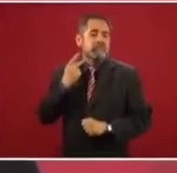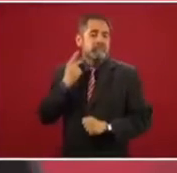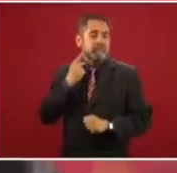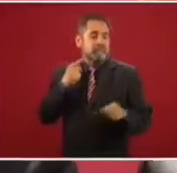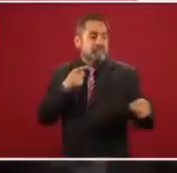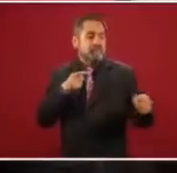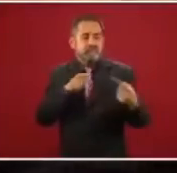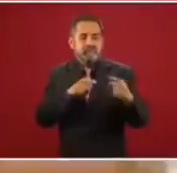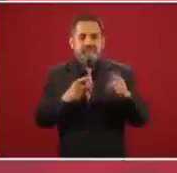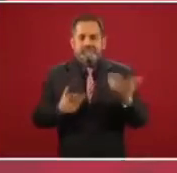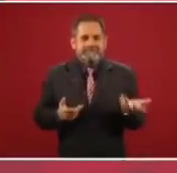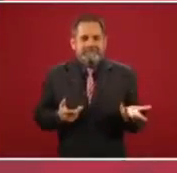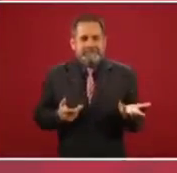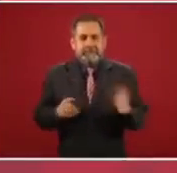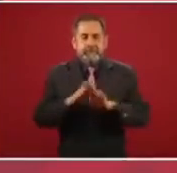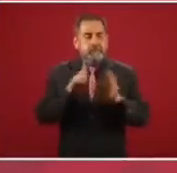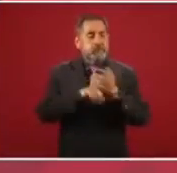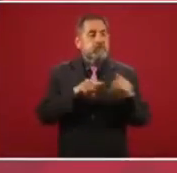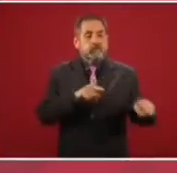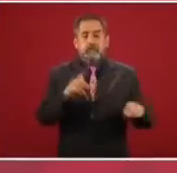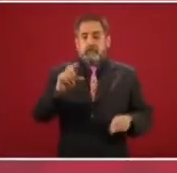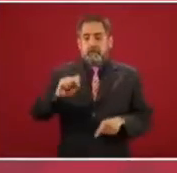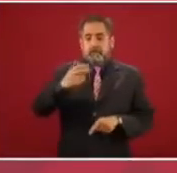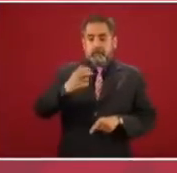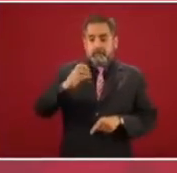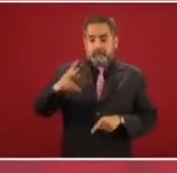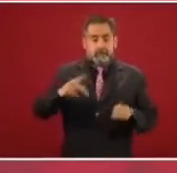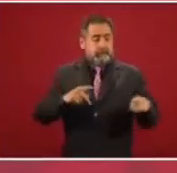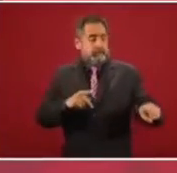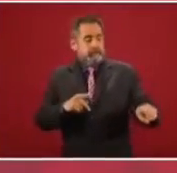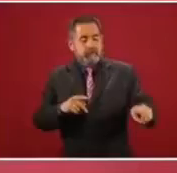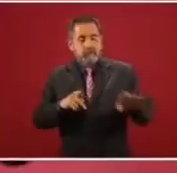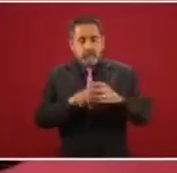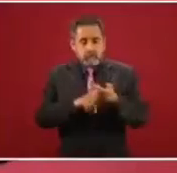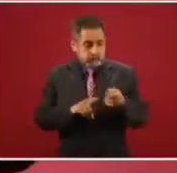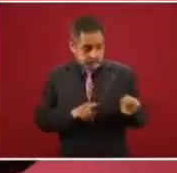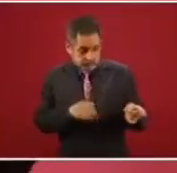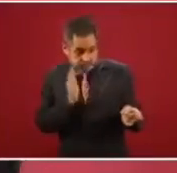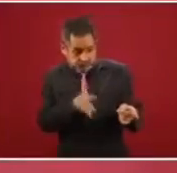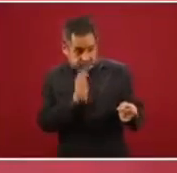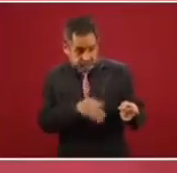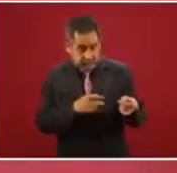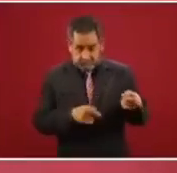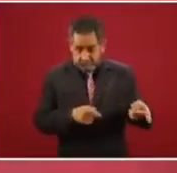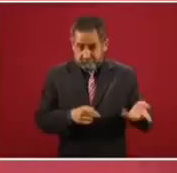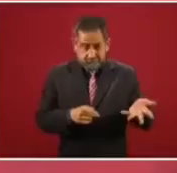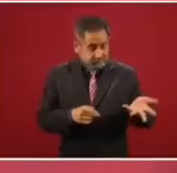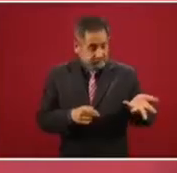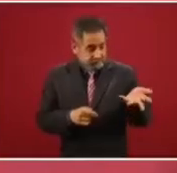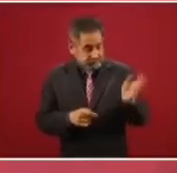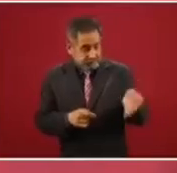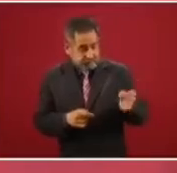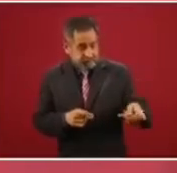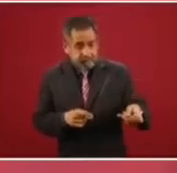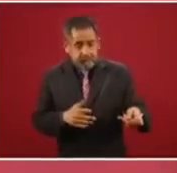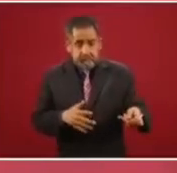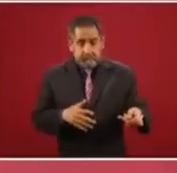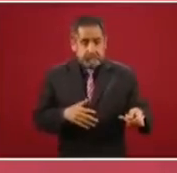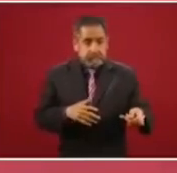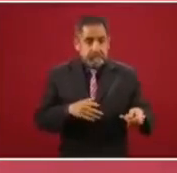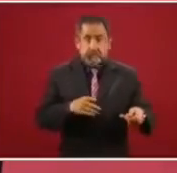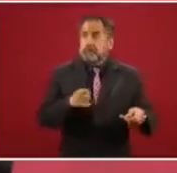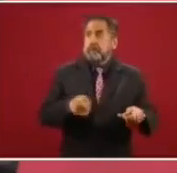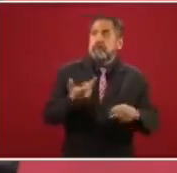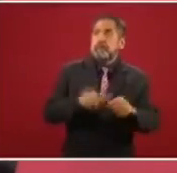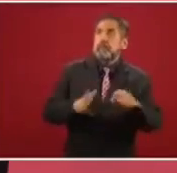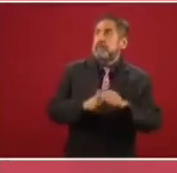les decían en hacienda acepta está la construcción de este hospital